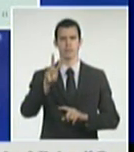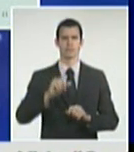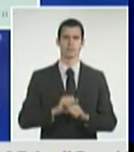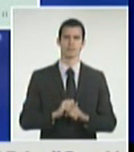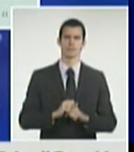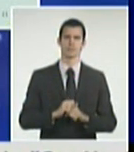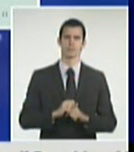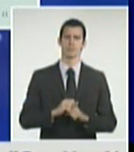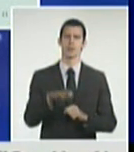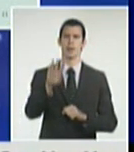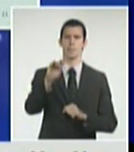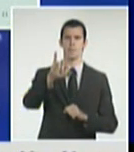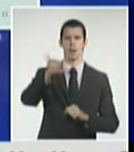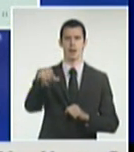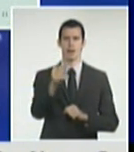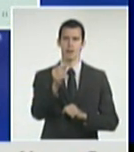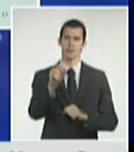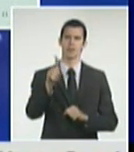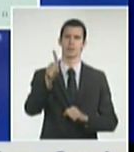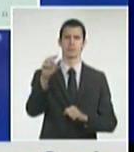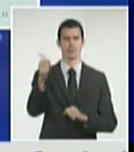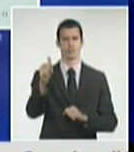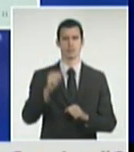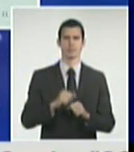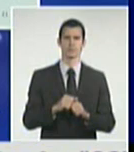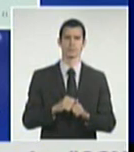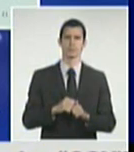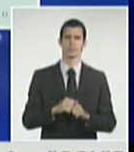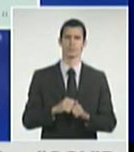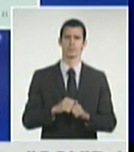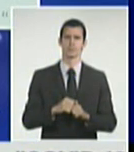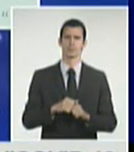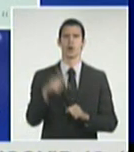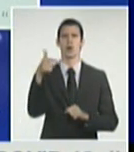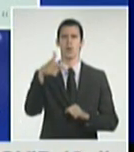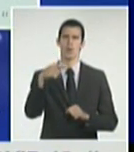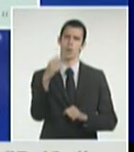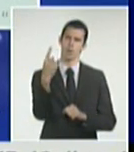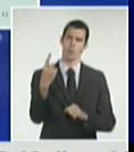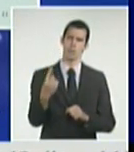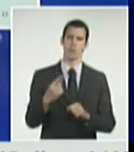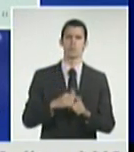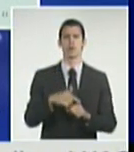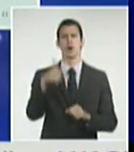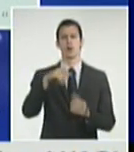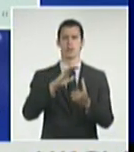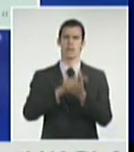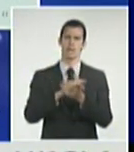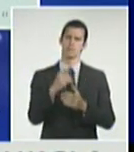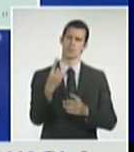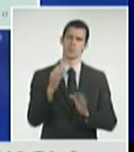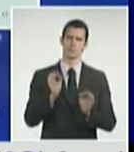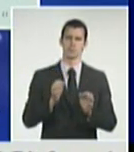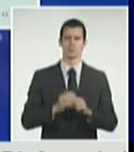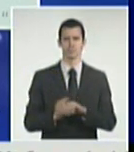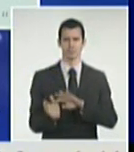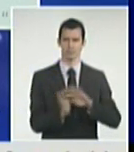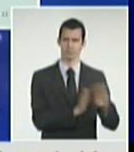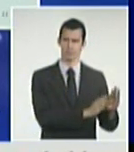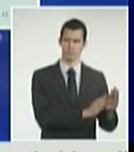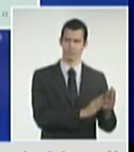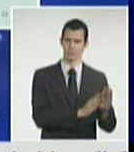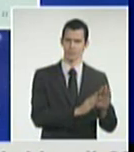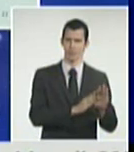en Jobao y Jesús Menéndez, uno en cada uno. Holguín incrementa 12 más,